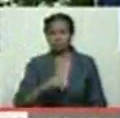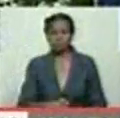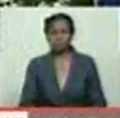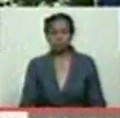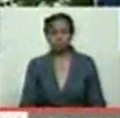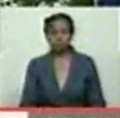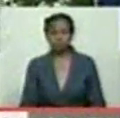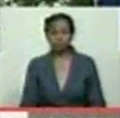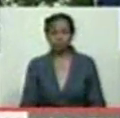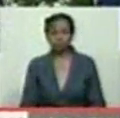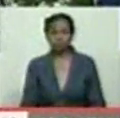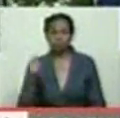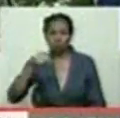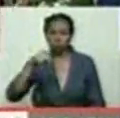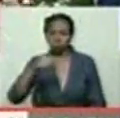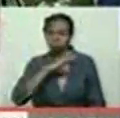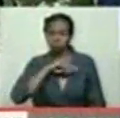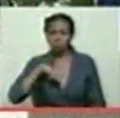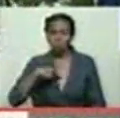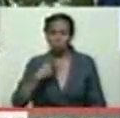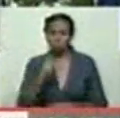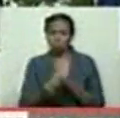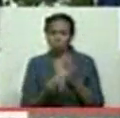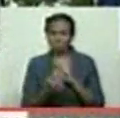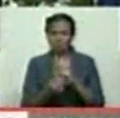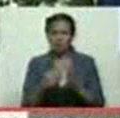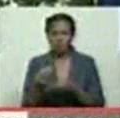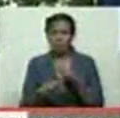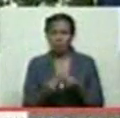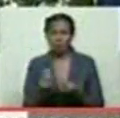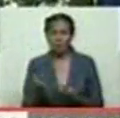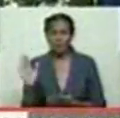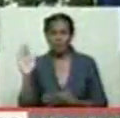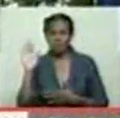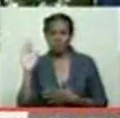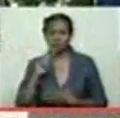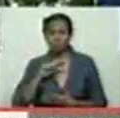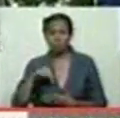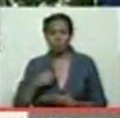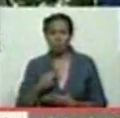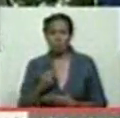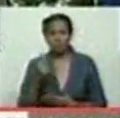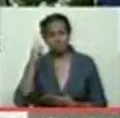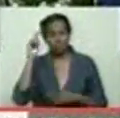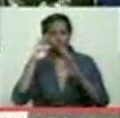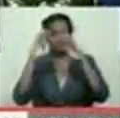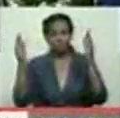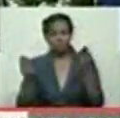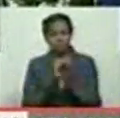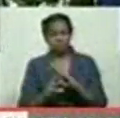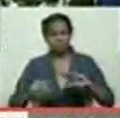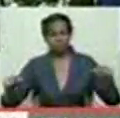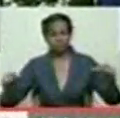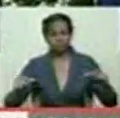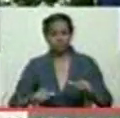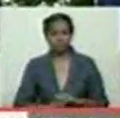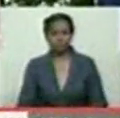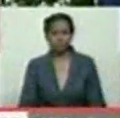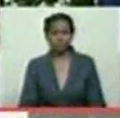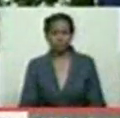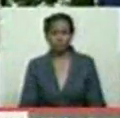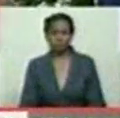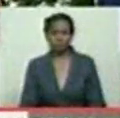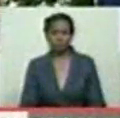Y hoy queremos ratificar nuestro compromiso en el Día Mundial de la Tierra, el